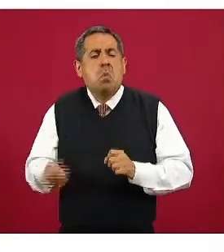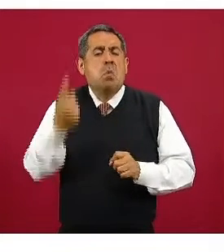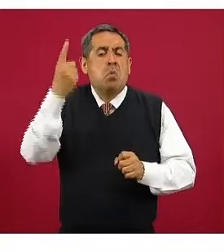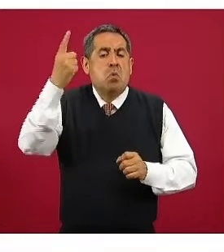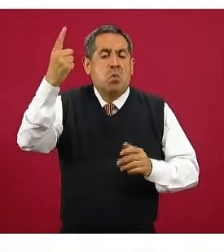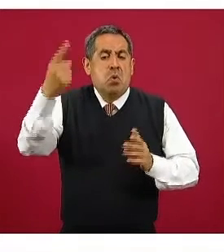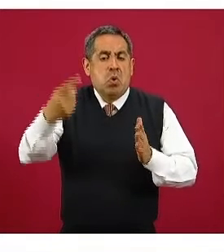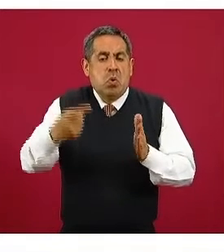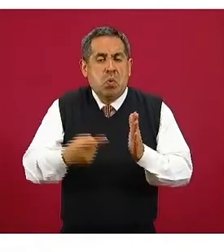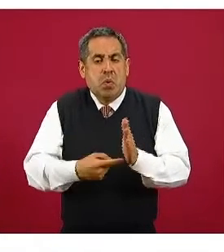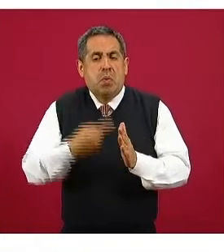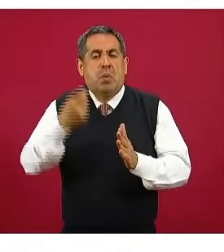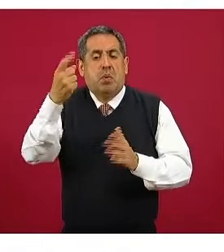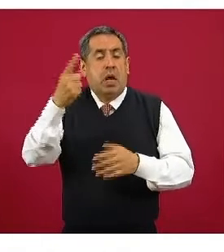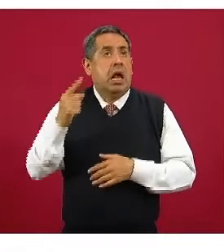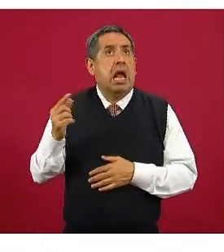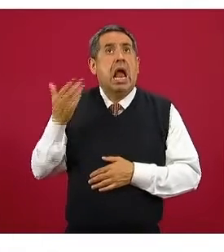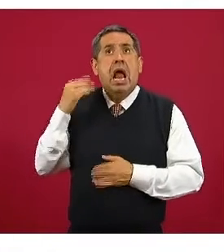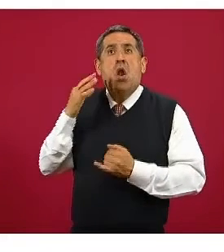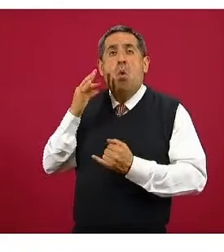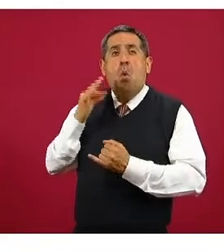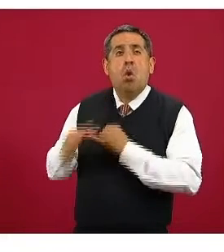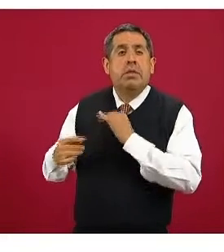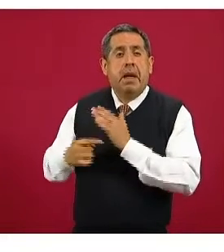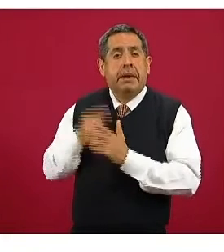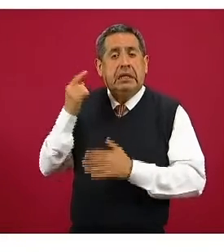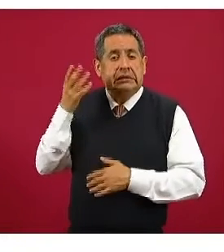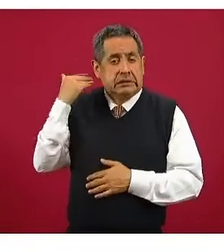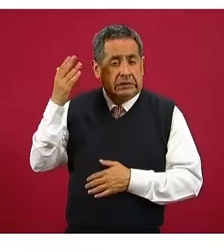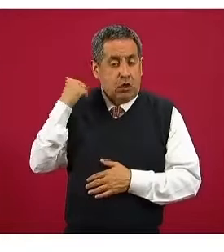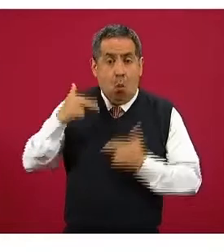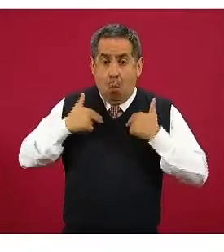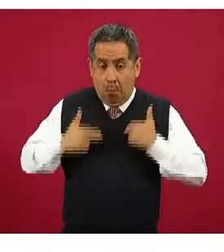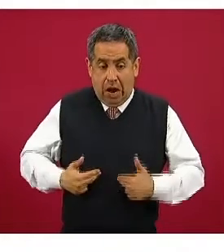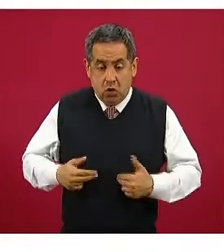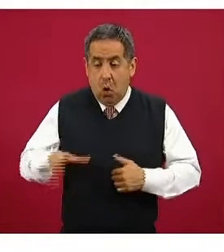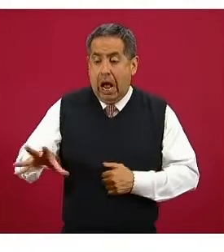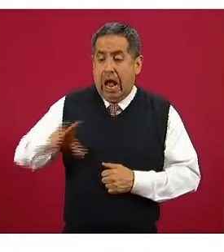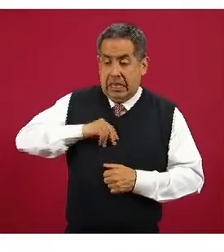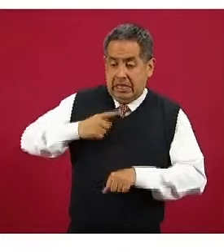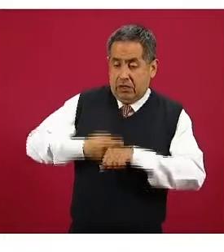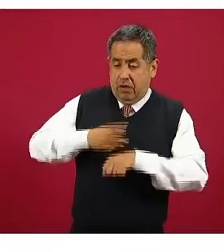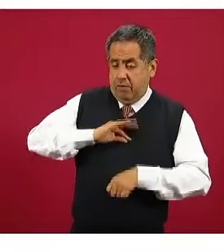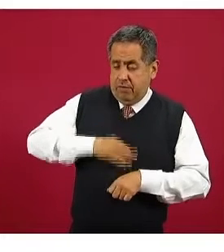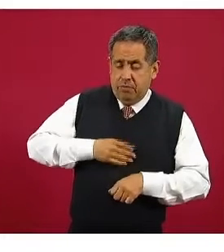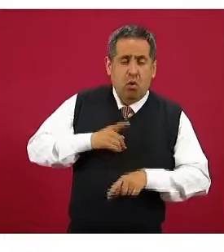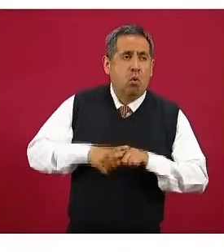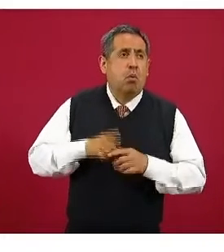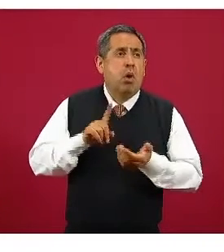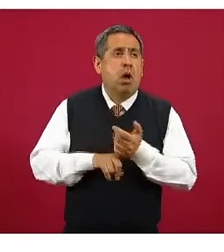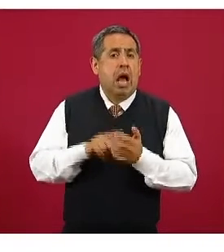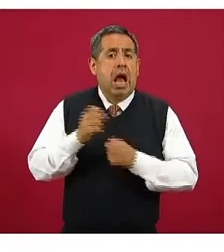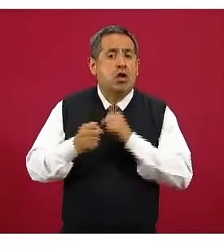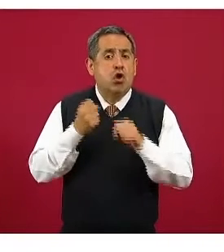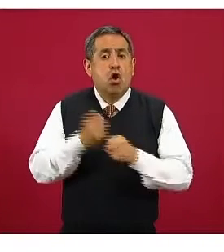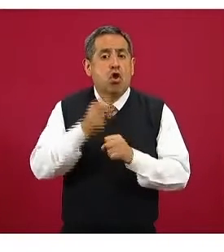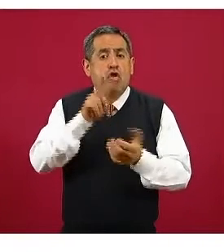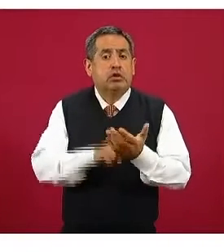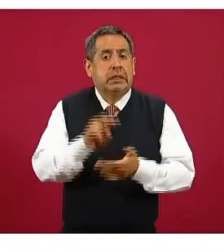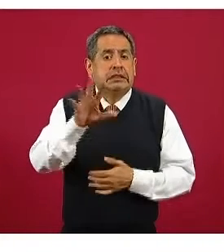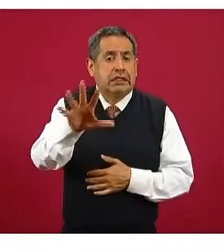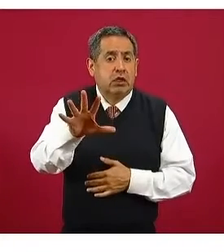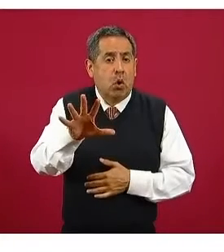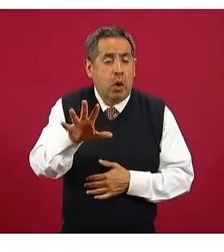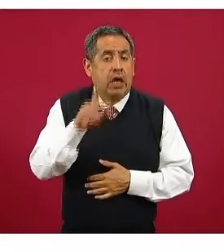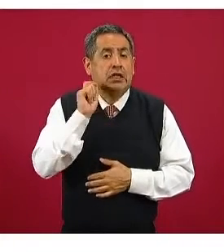esporádicos los casos. Y el último caso de rabia en humanos transmitida por perros se dio en el 2005. Eso quiere decir que